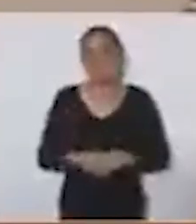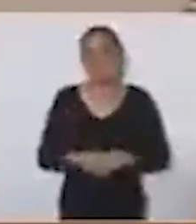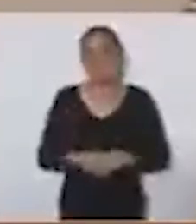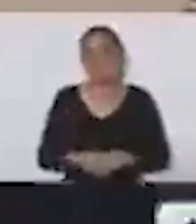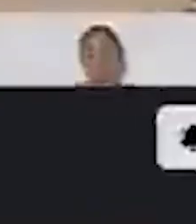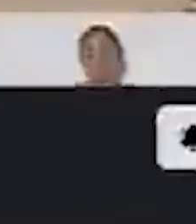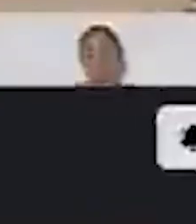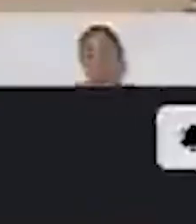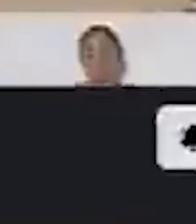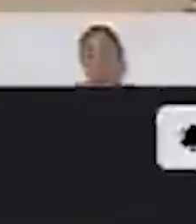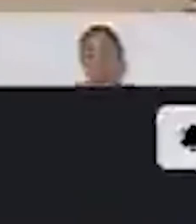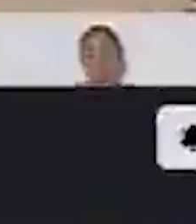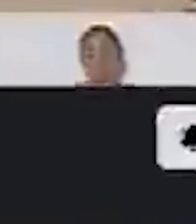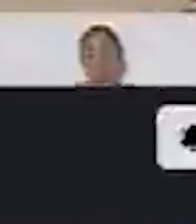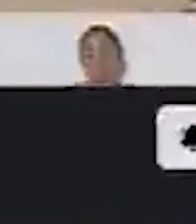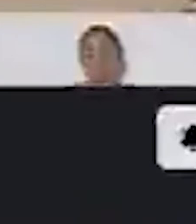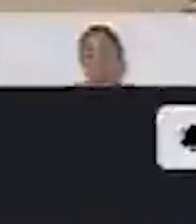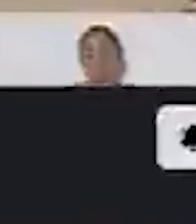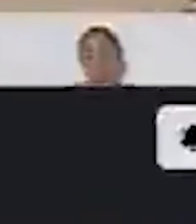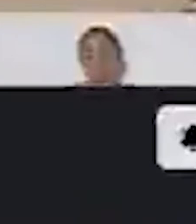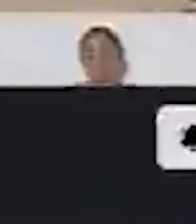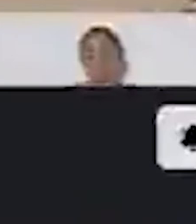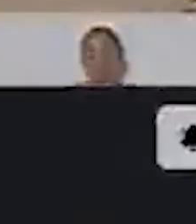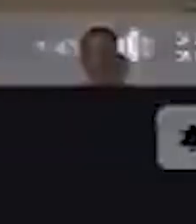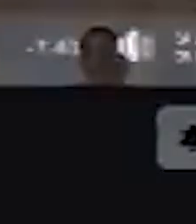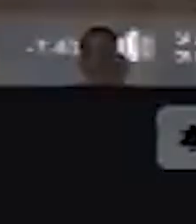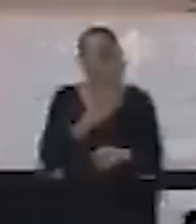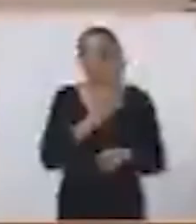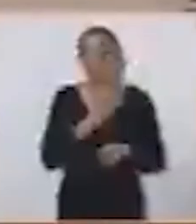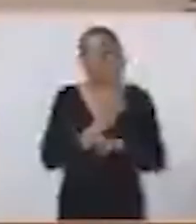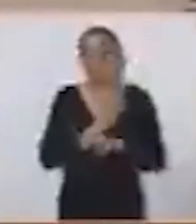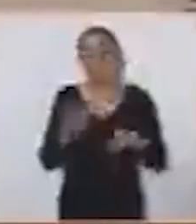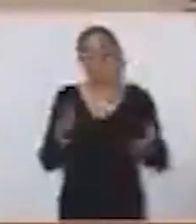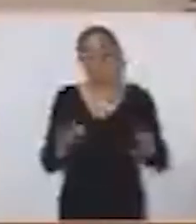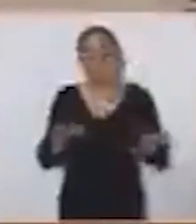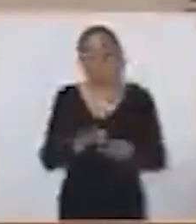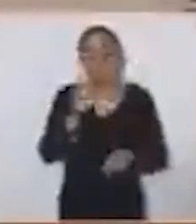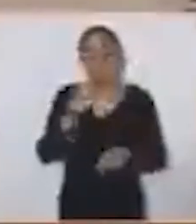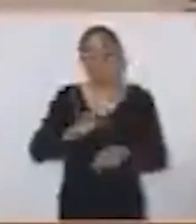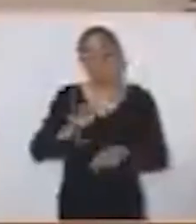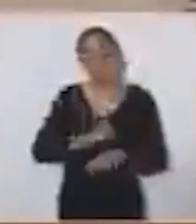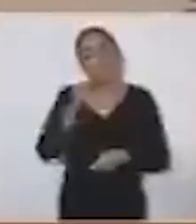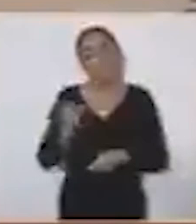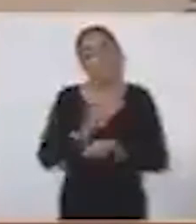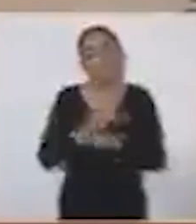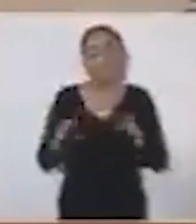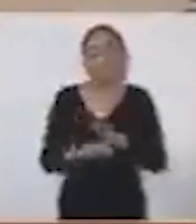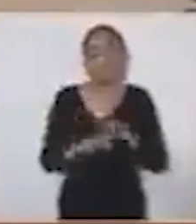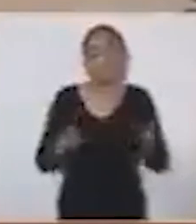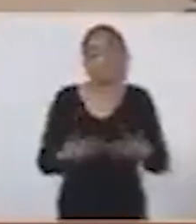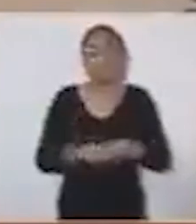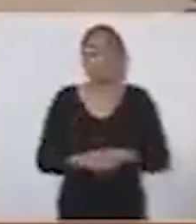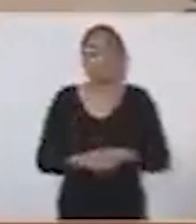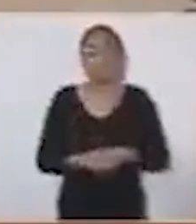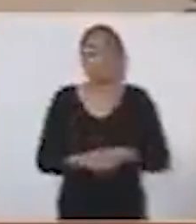ese manejo que tenían con los auditores externos Entonces como hoy es otra Otra condición